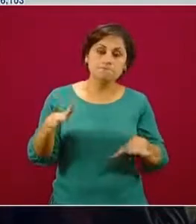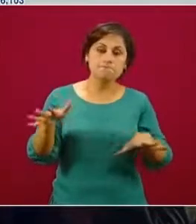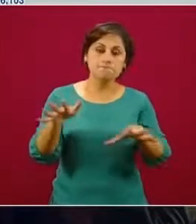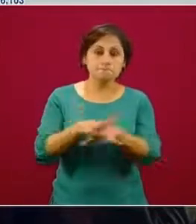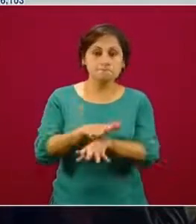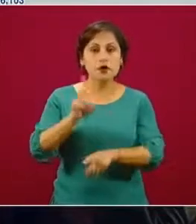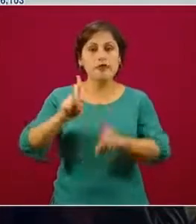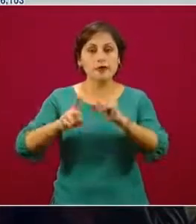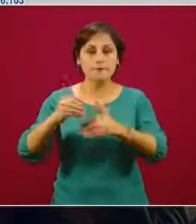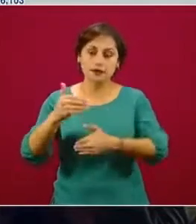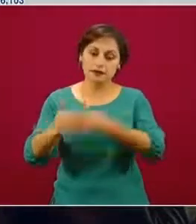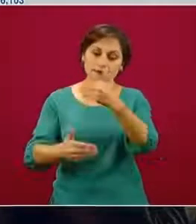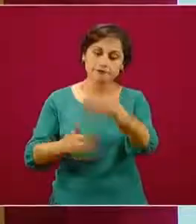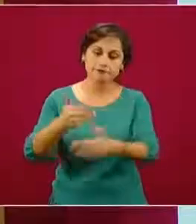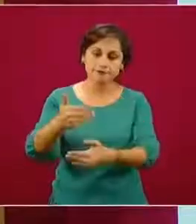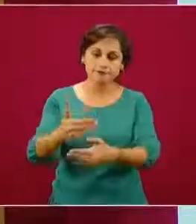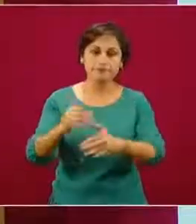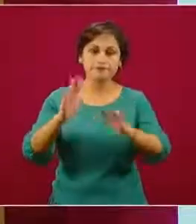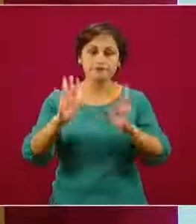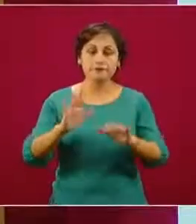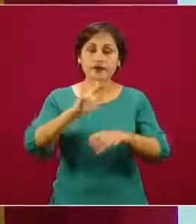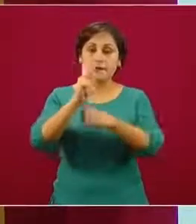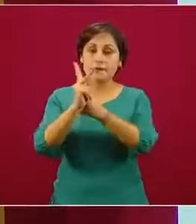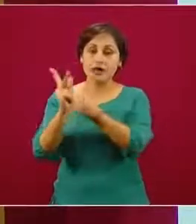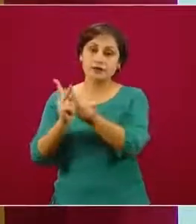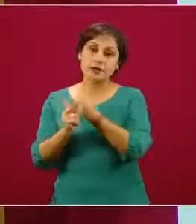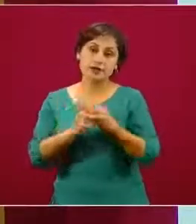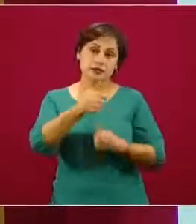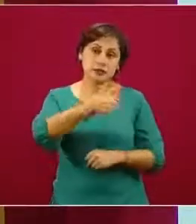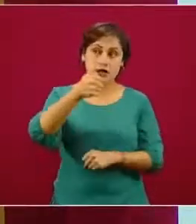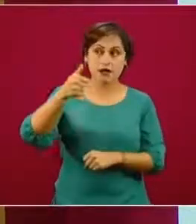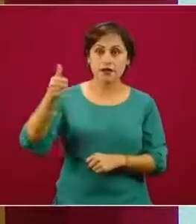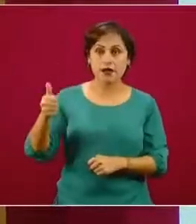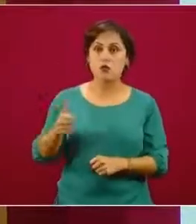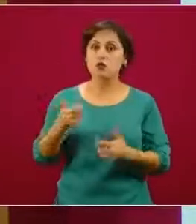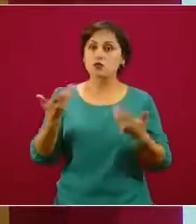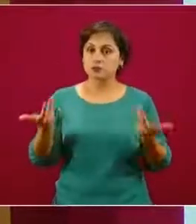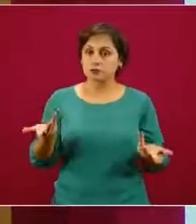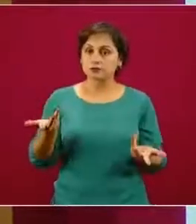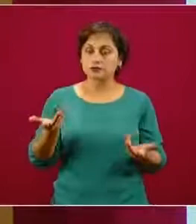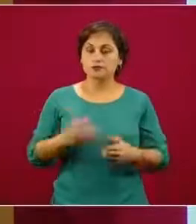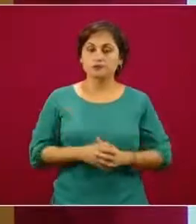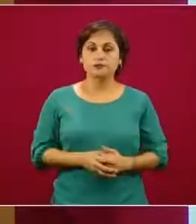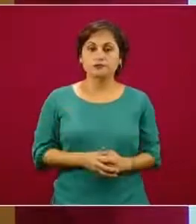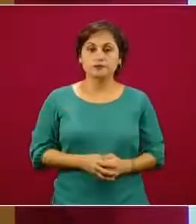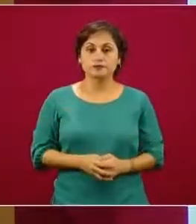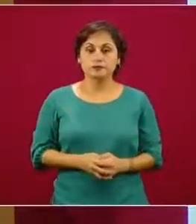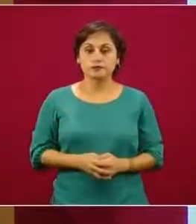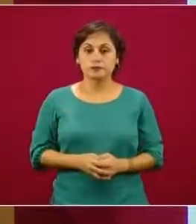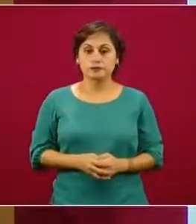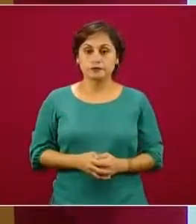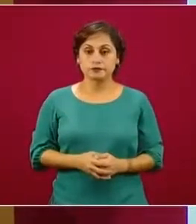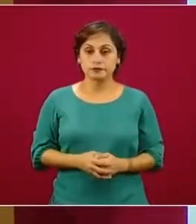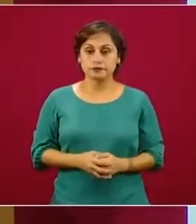que vaya ocurriendo en los distintos países, estados soberanos, los distintos continentes. La siguiente.